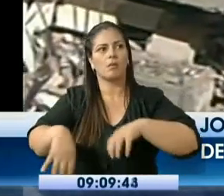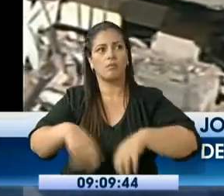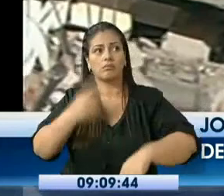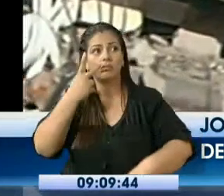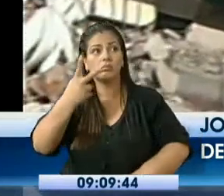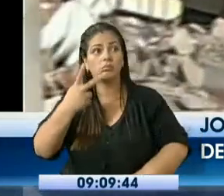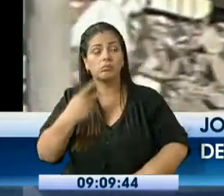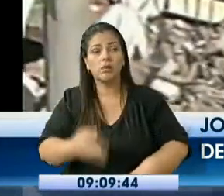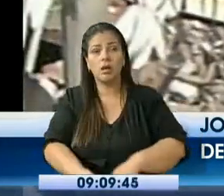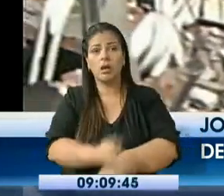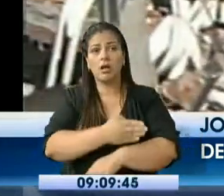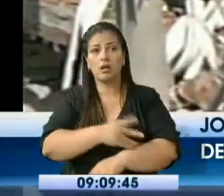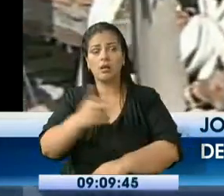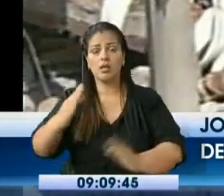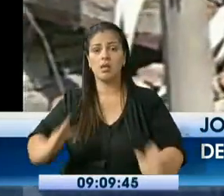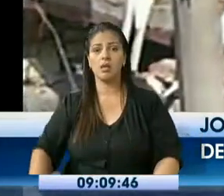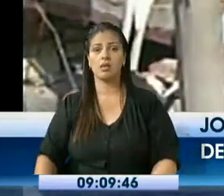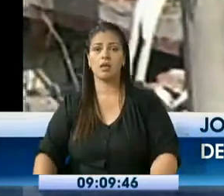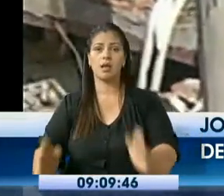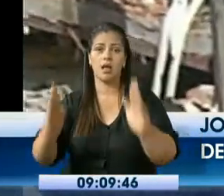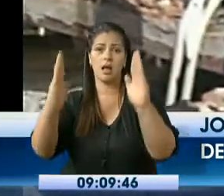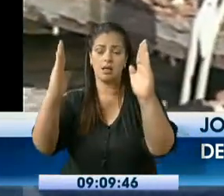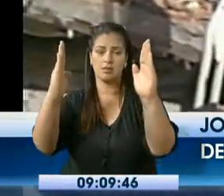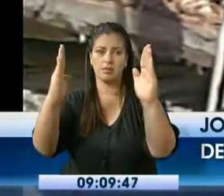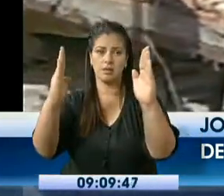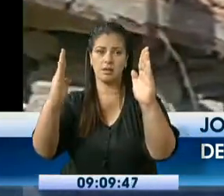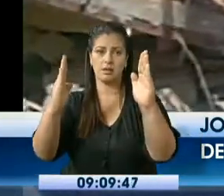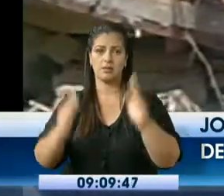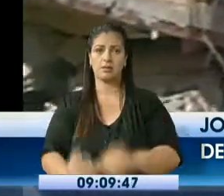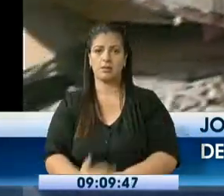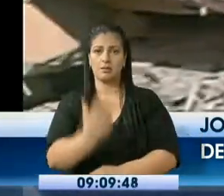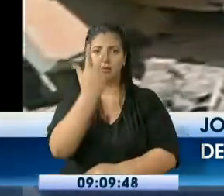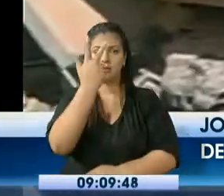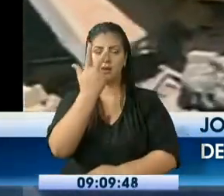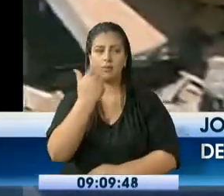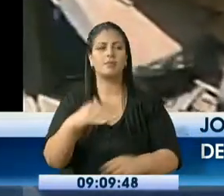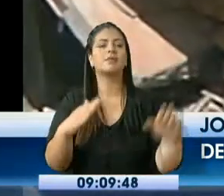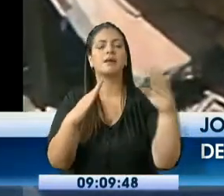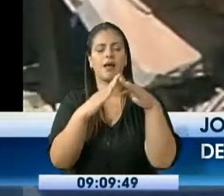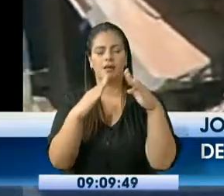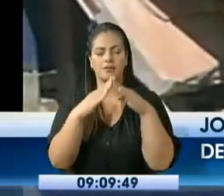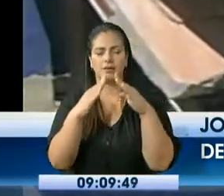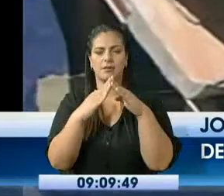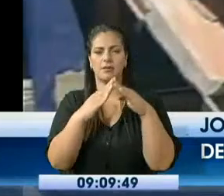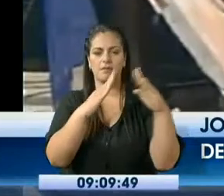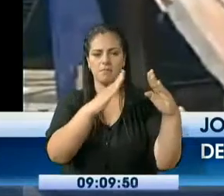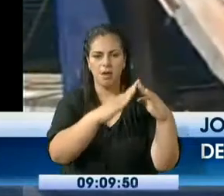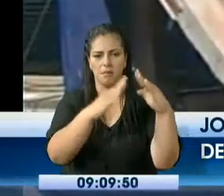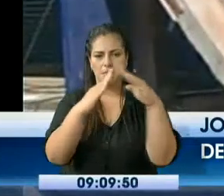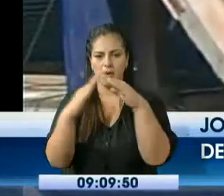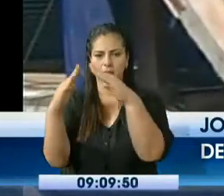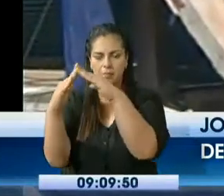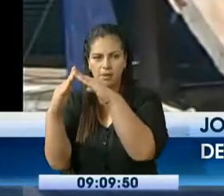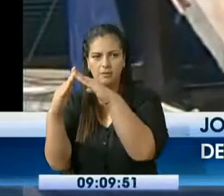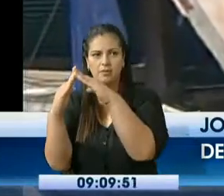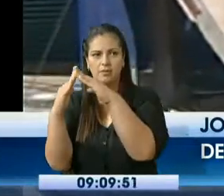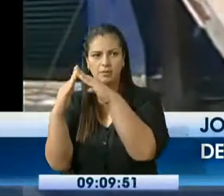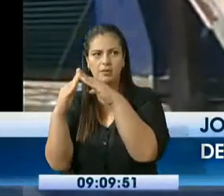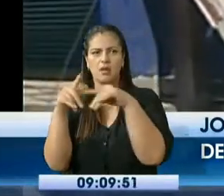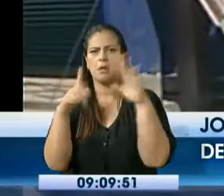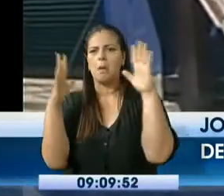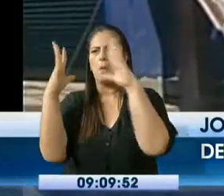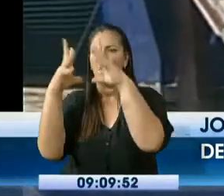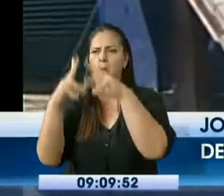estructura, me indican, habían allí tres casas, me dicen, tres casas en ese espacio que hoy se encuentran reducidas